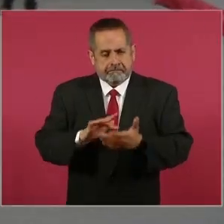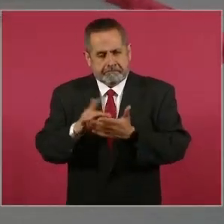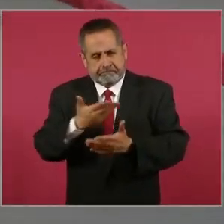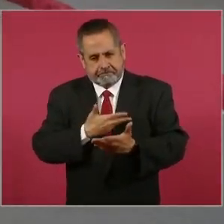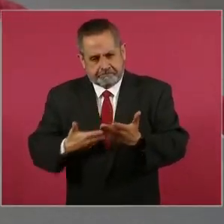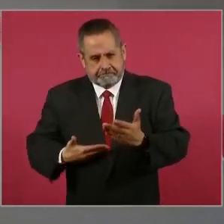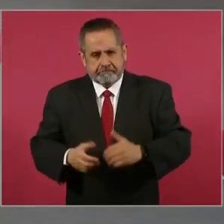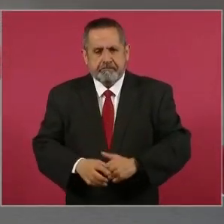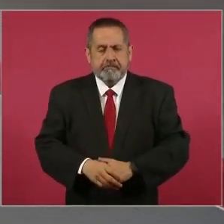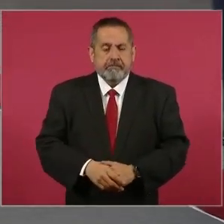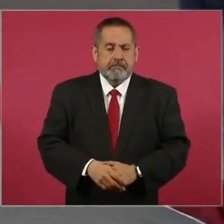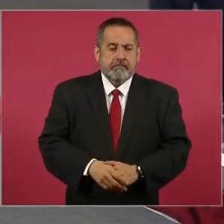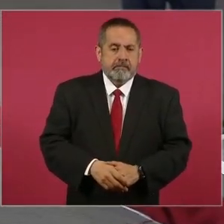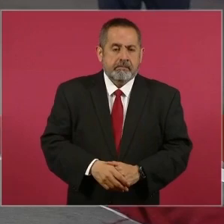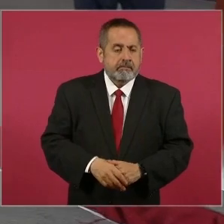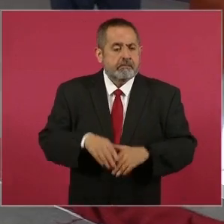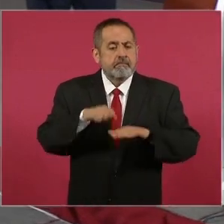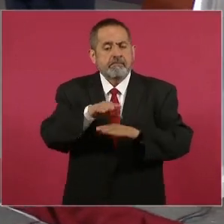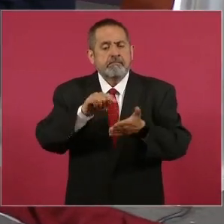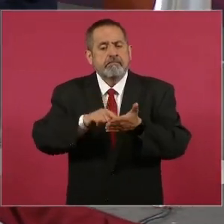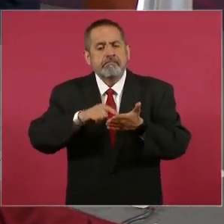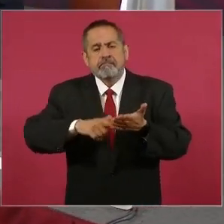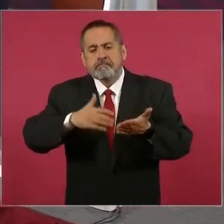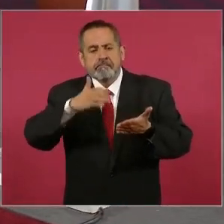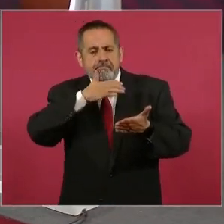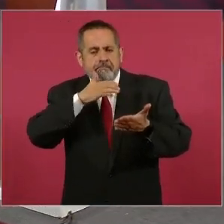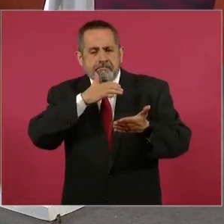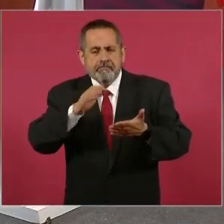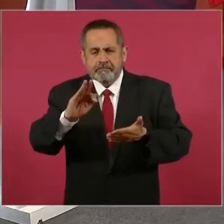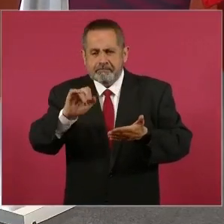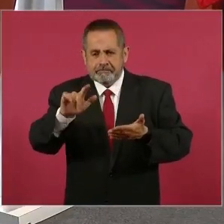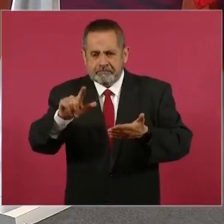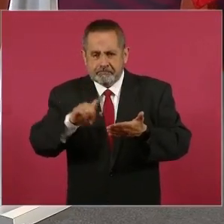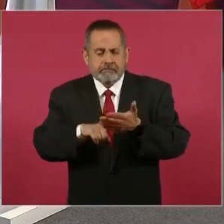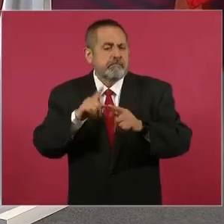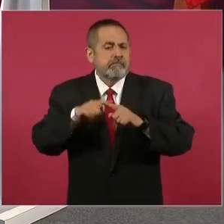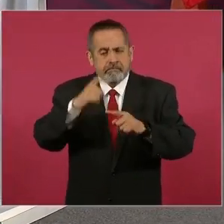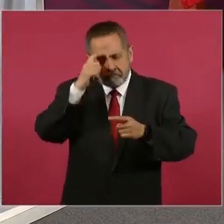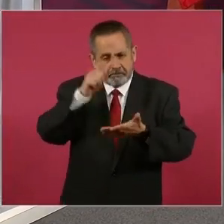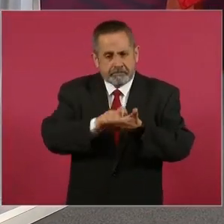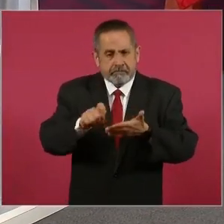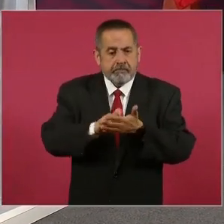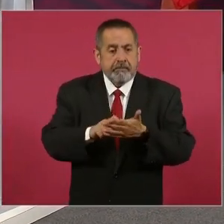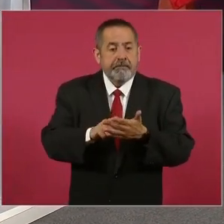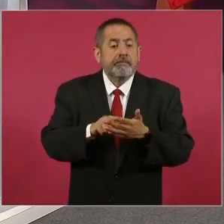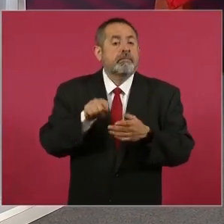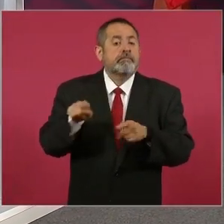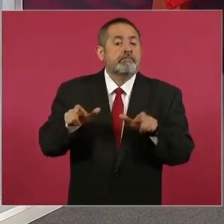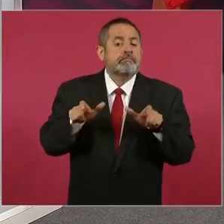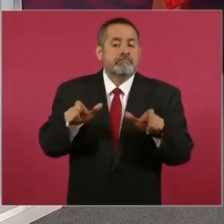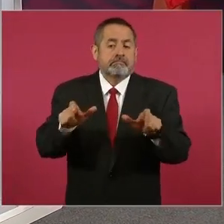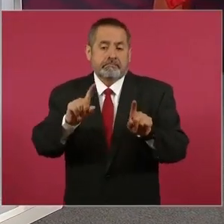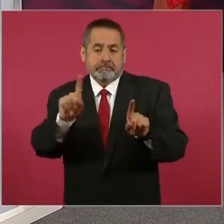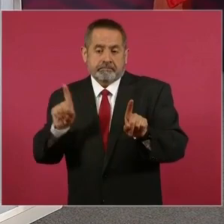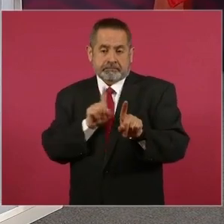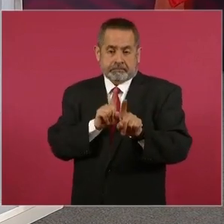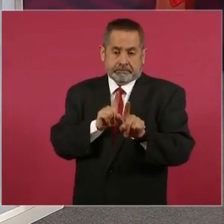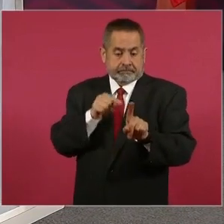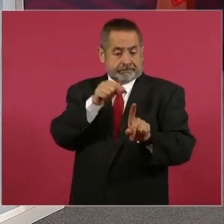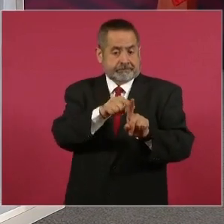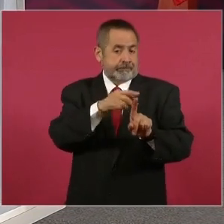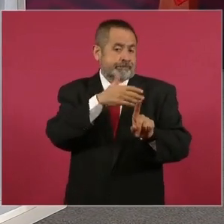presidente habla de Fidel de hecho quien lo escribe es uno de los escoltas de de Fidel